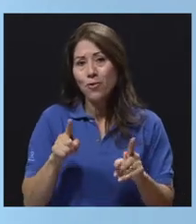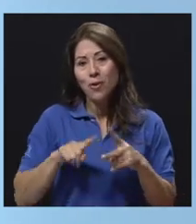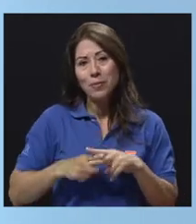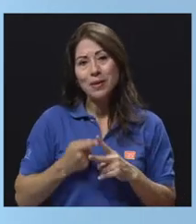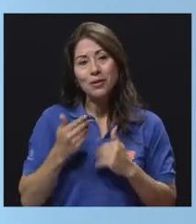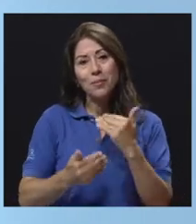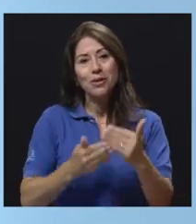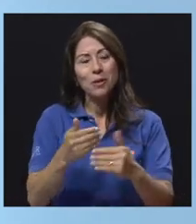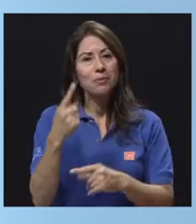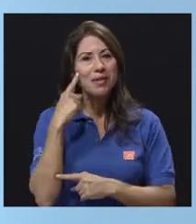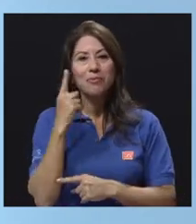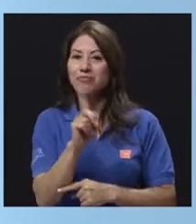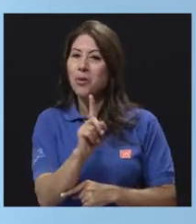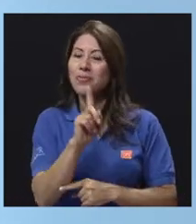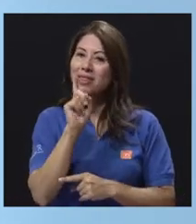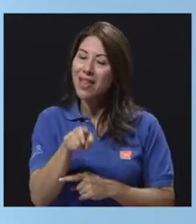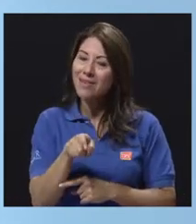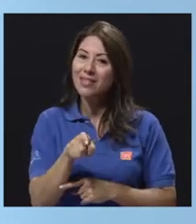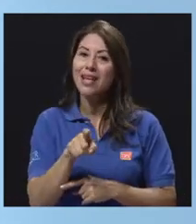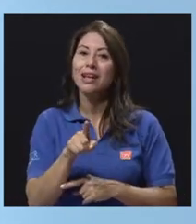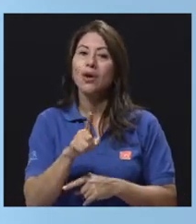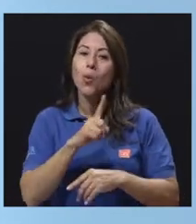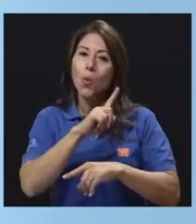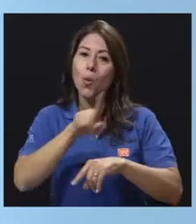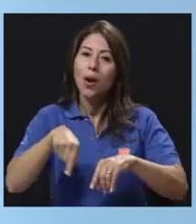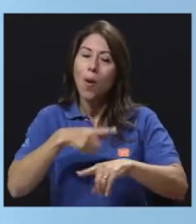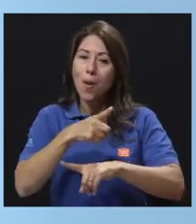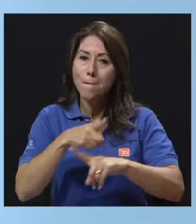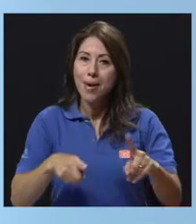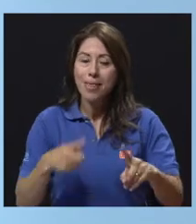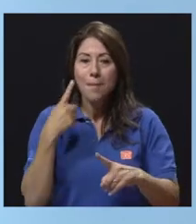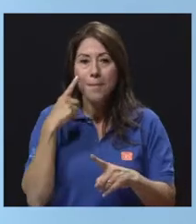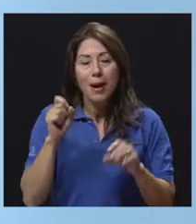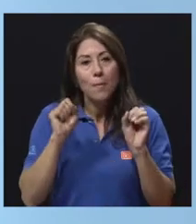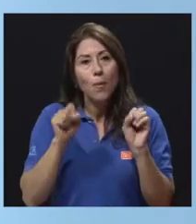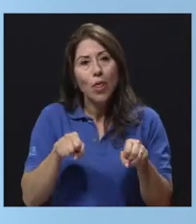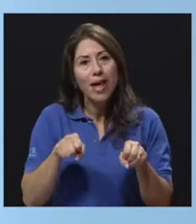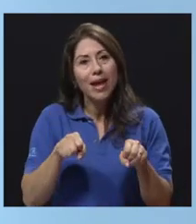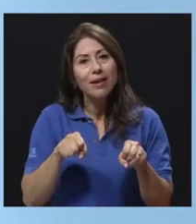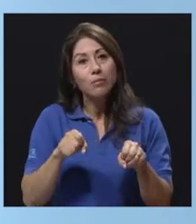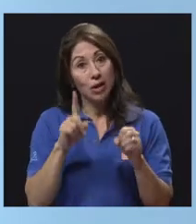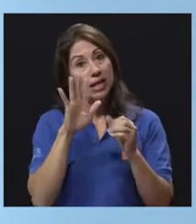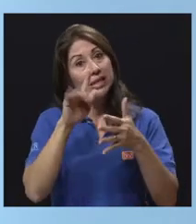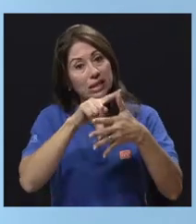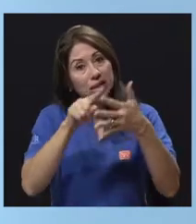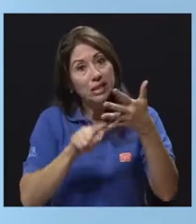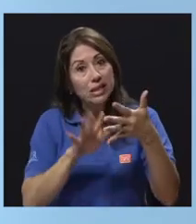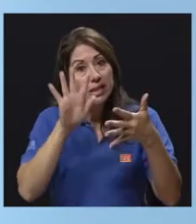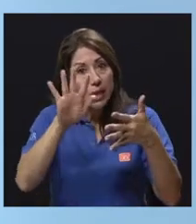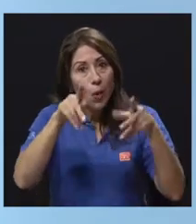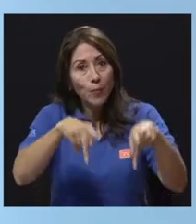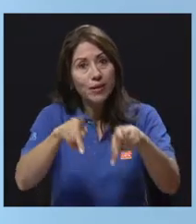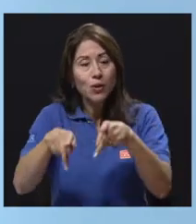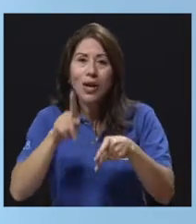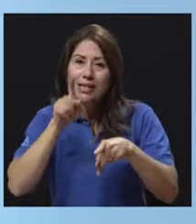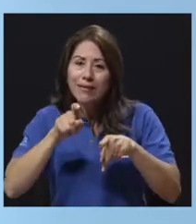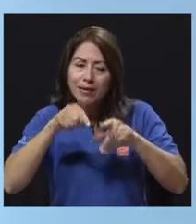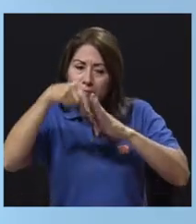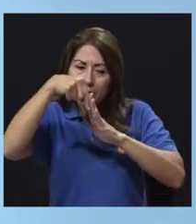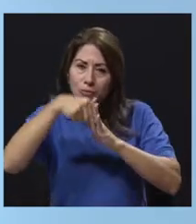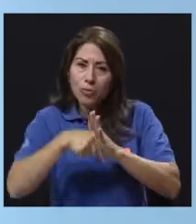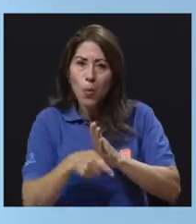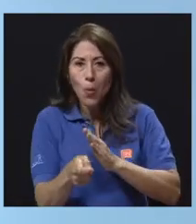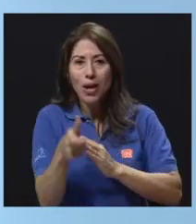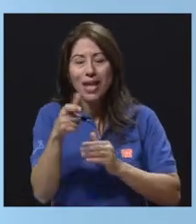son 90 para poder profundizar un poquito en los 5, porque así no iba a ser como muy... Sí, muy fragmentado. Sí, exacto.